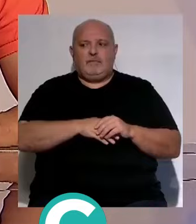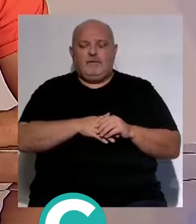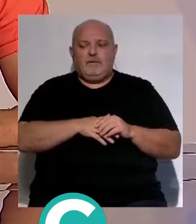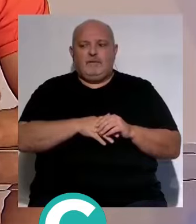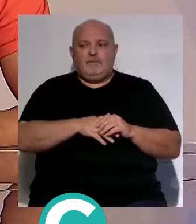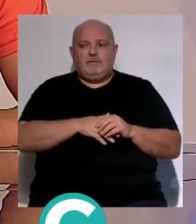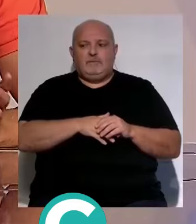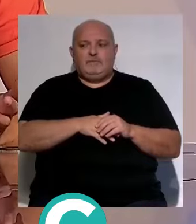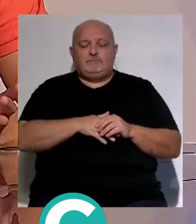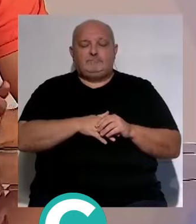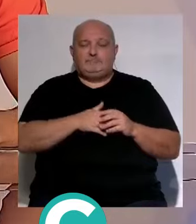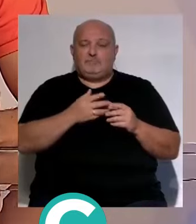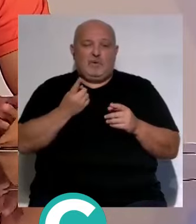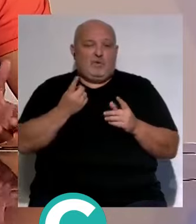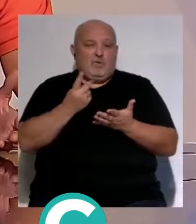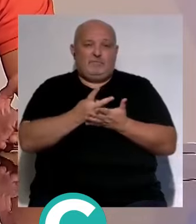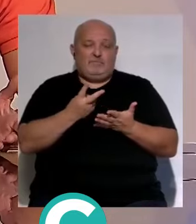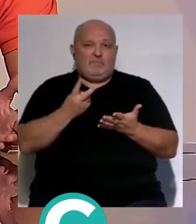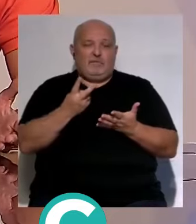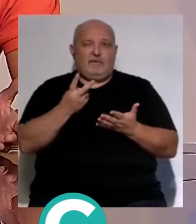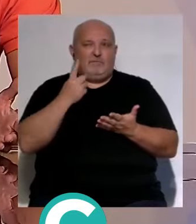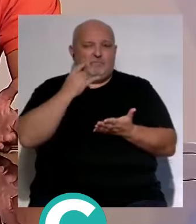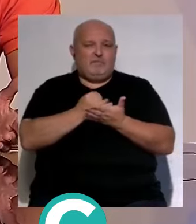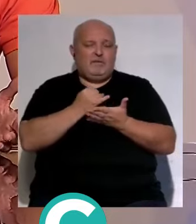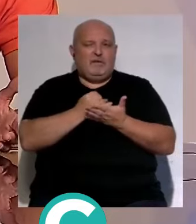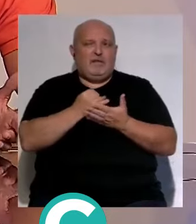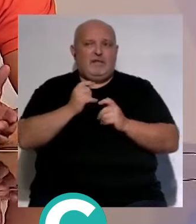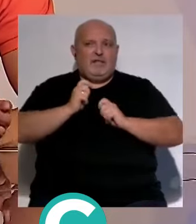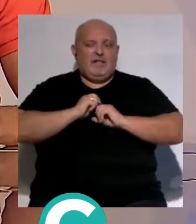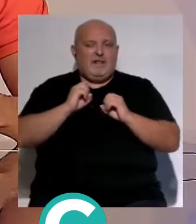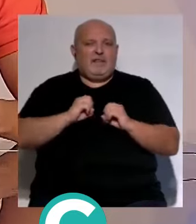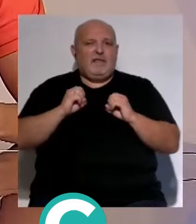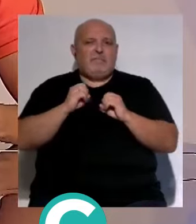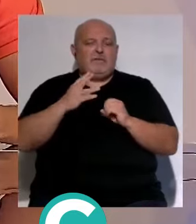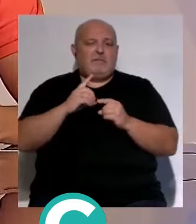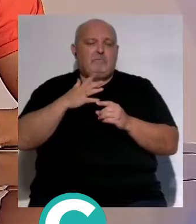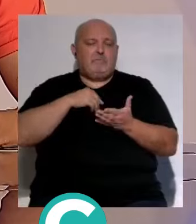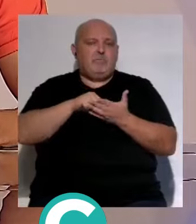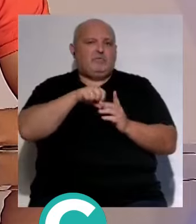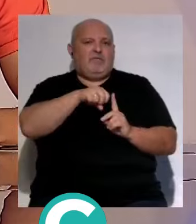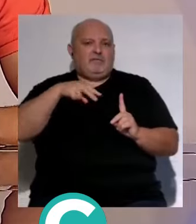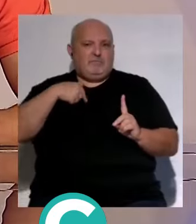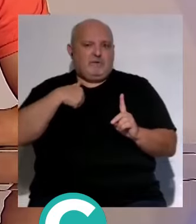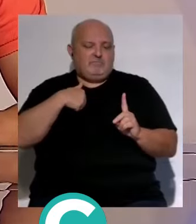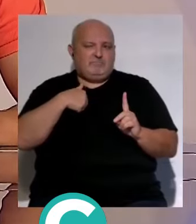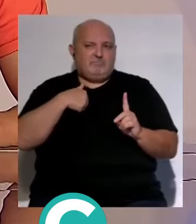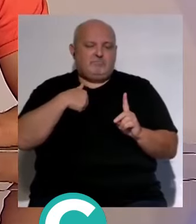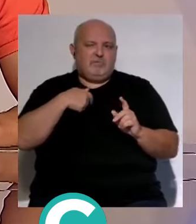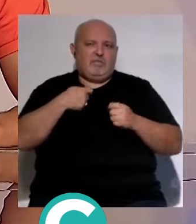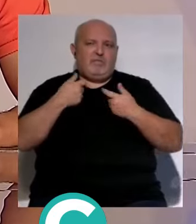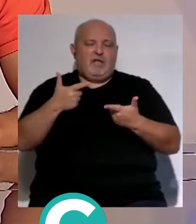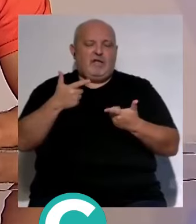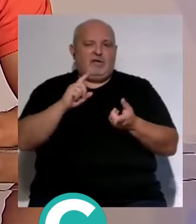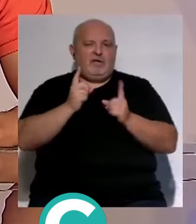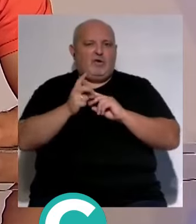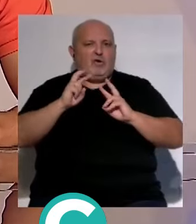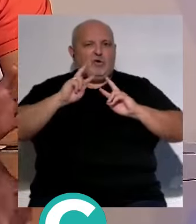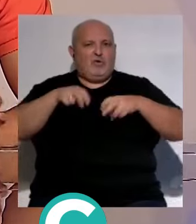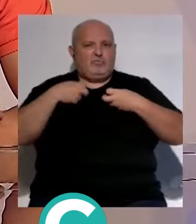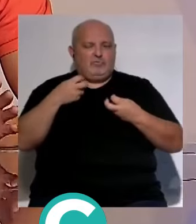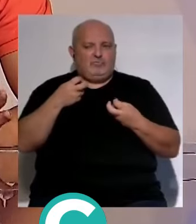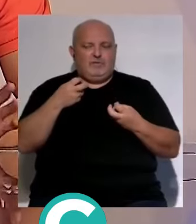Pero molemos lo mismo. Quizás si el experimento con Cifuentes no te ha salido del todo bien, desde mi punto de vista, ¿eh? Pues quizá haya que darle otro aire a eso,